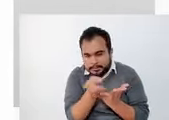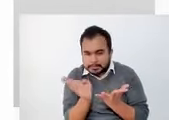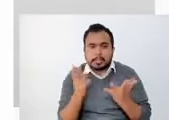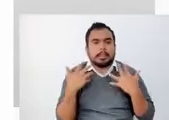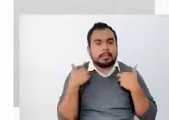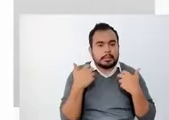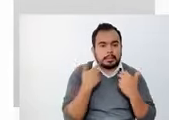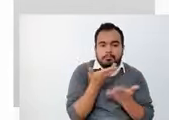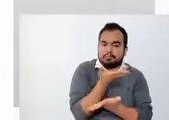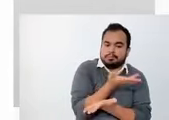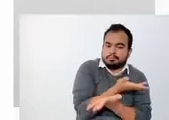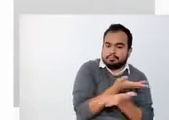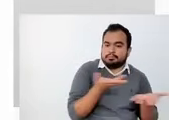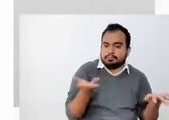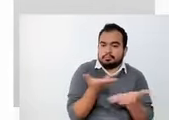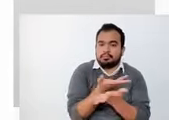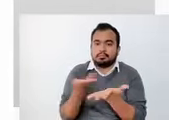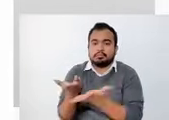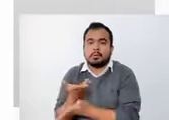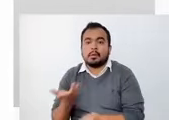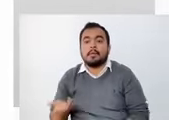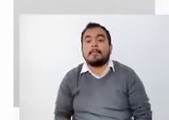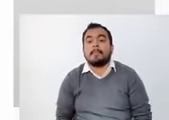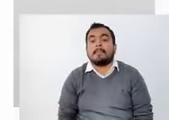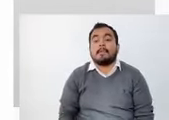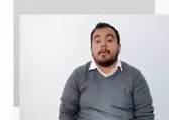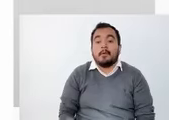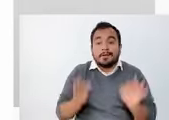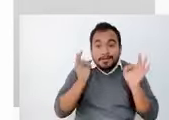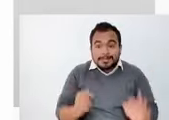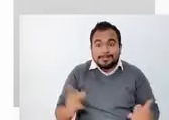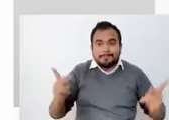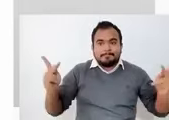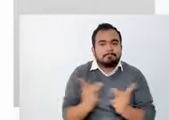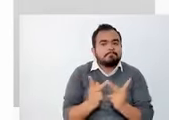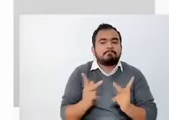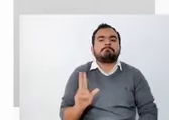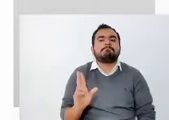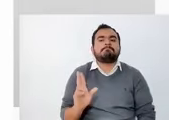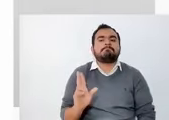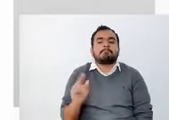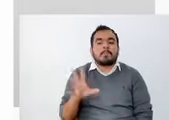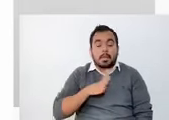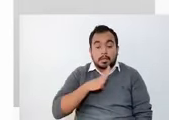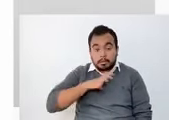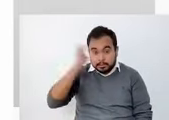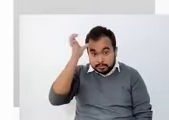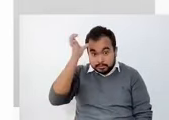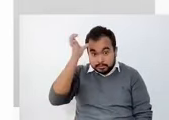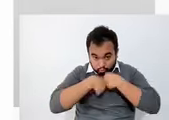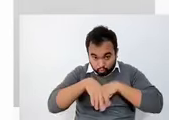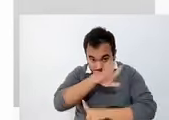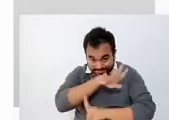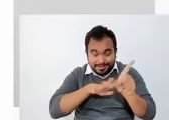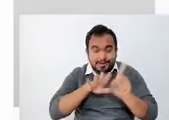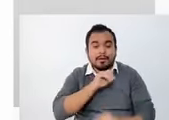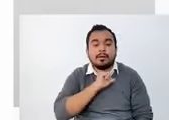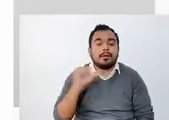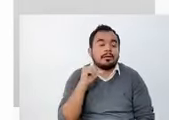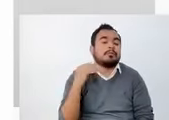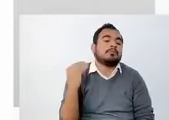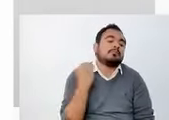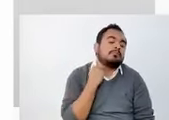compartido. No hay un equivalente, hay, por supuesto, sociología jurídica aplicada al derecho mercantil, al derecho administrativo, al